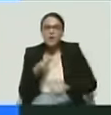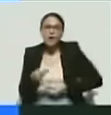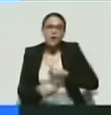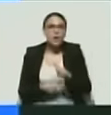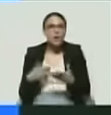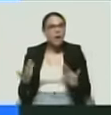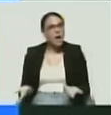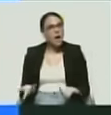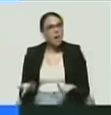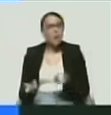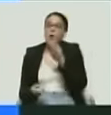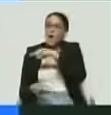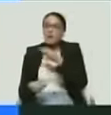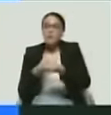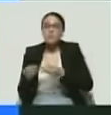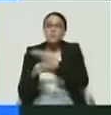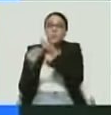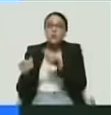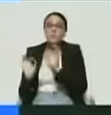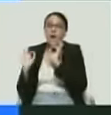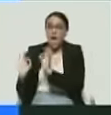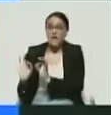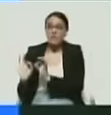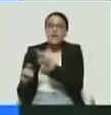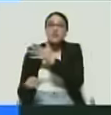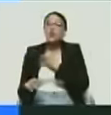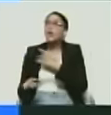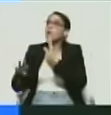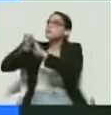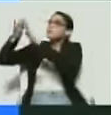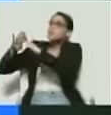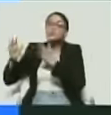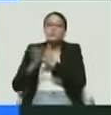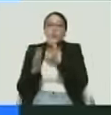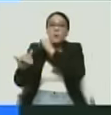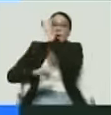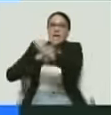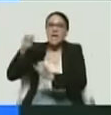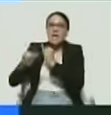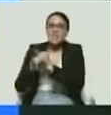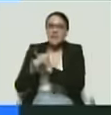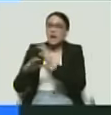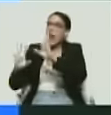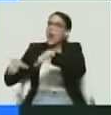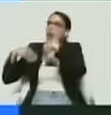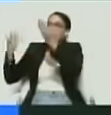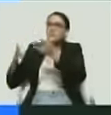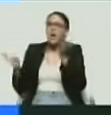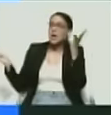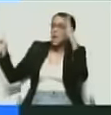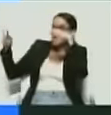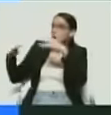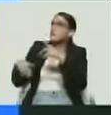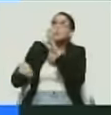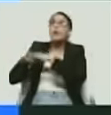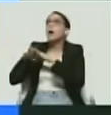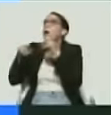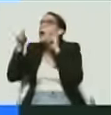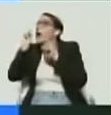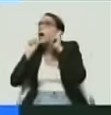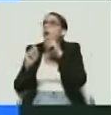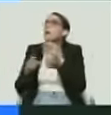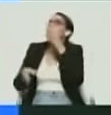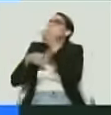medios de comunicación internacionales, esos grandes medios que están dispuestos a decir la verdad,